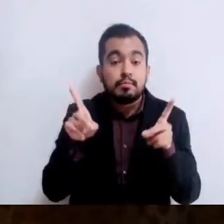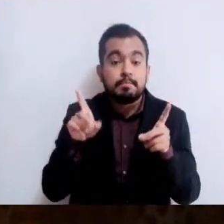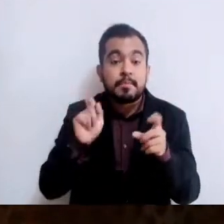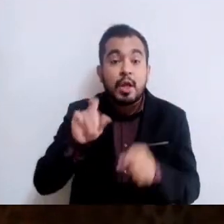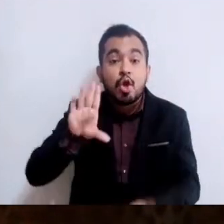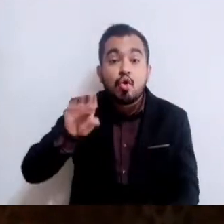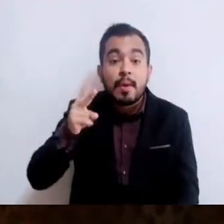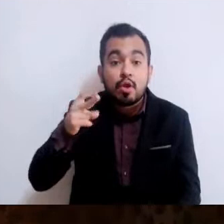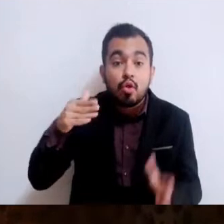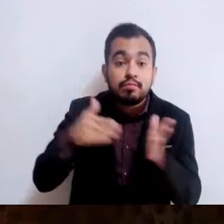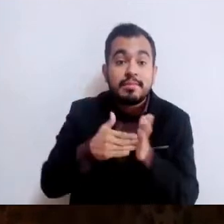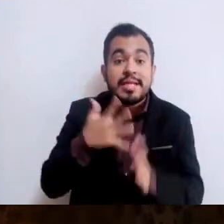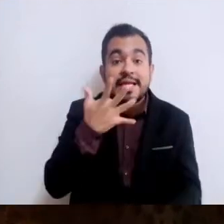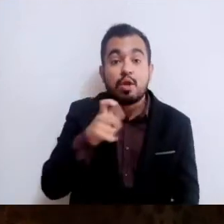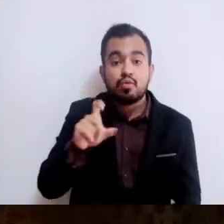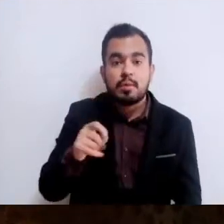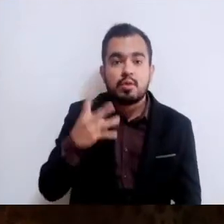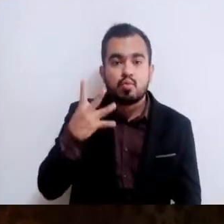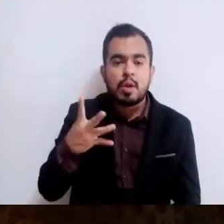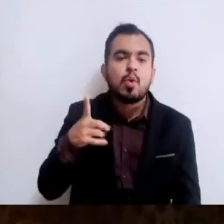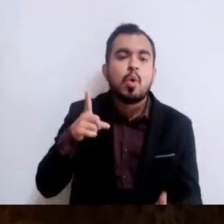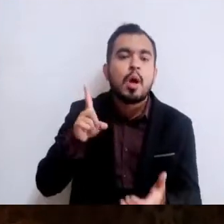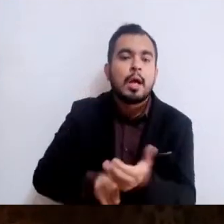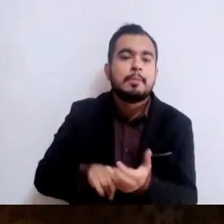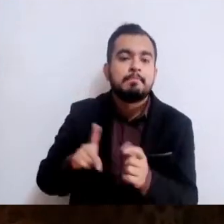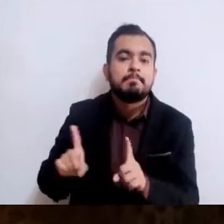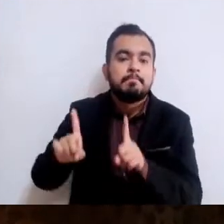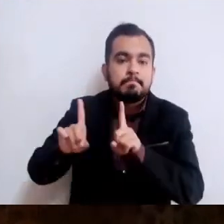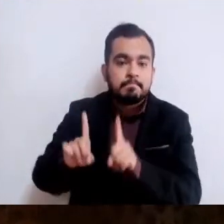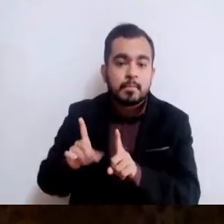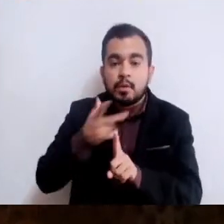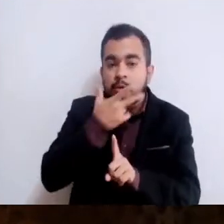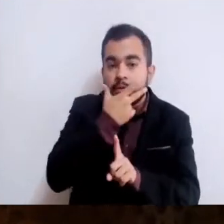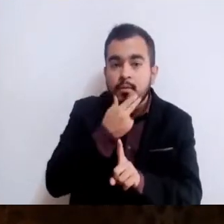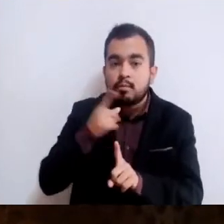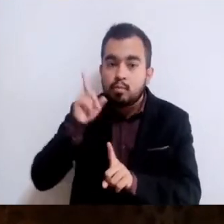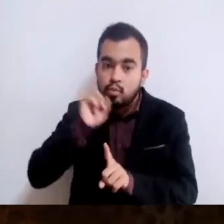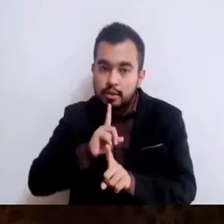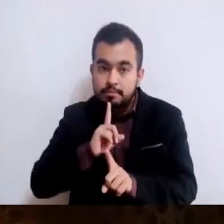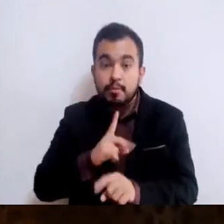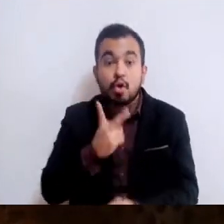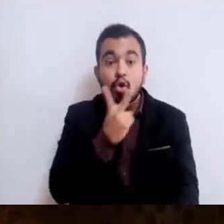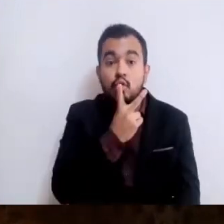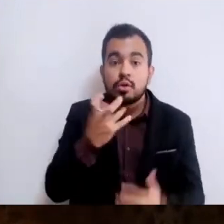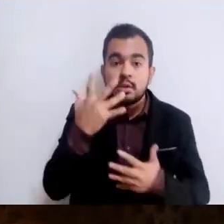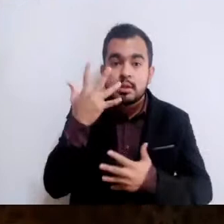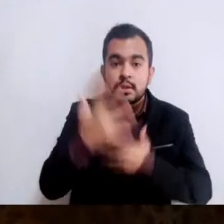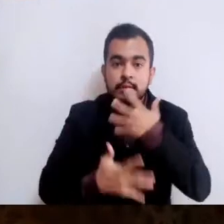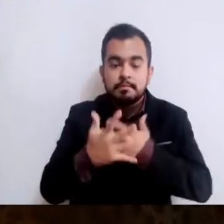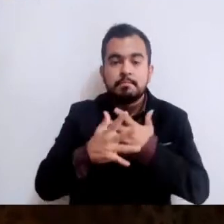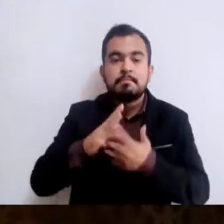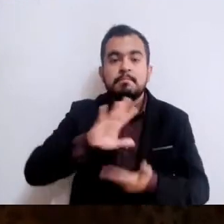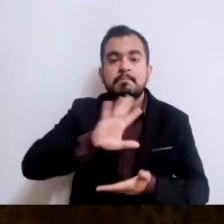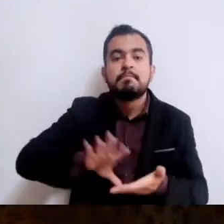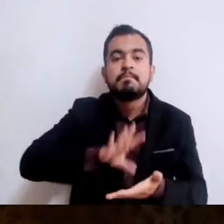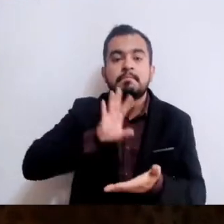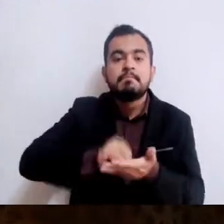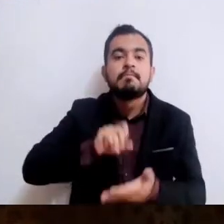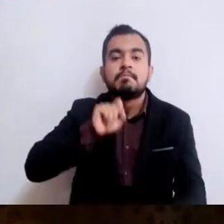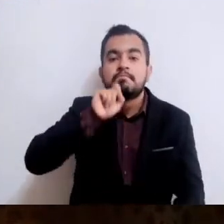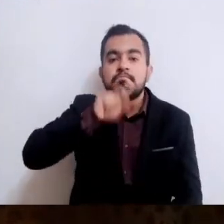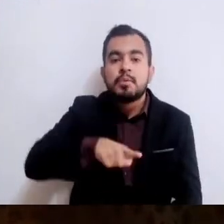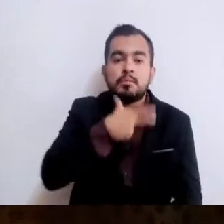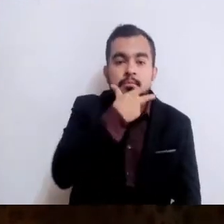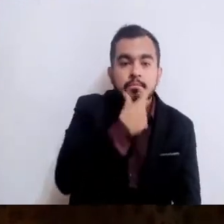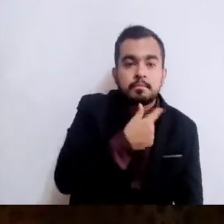92,524 se realizaron entre personas de diferente sexo y 215 fueron matrimonios entre personas del